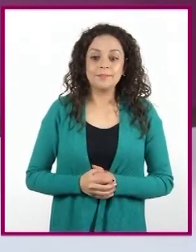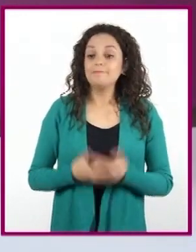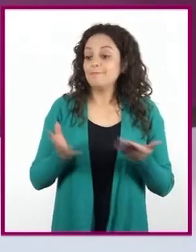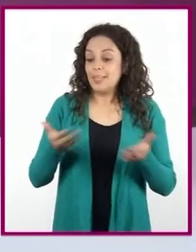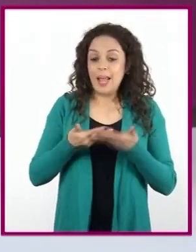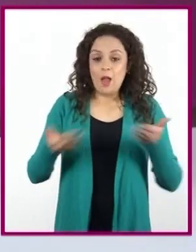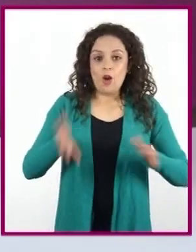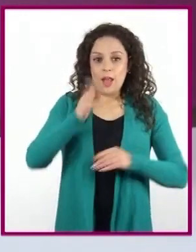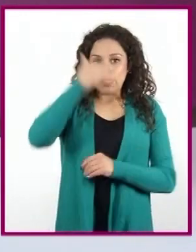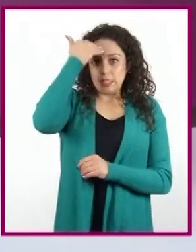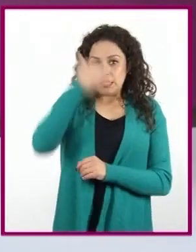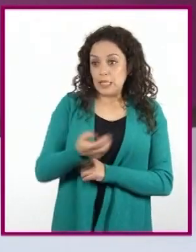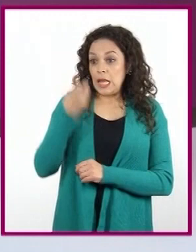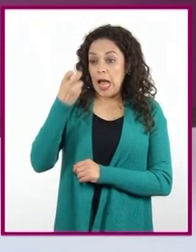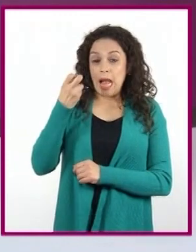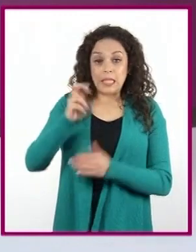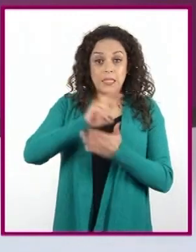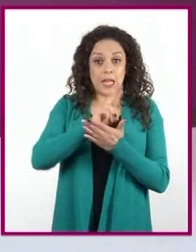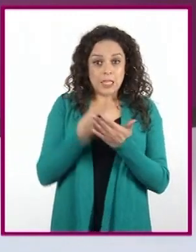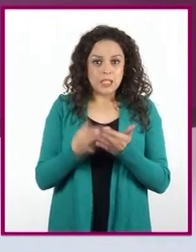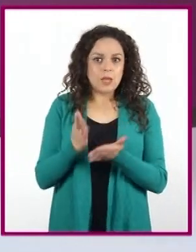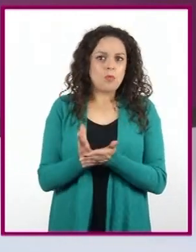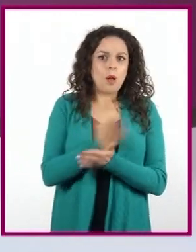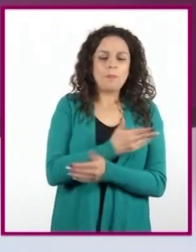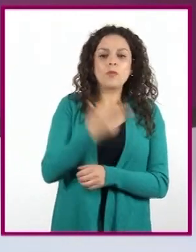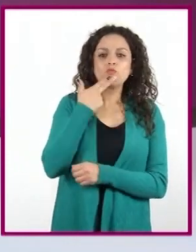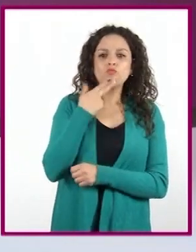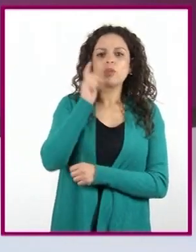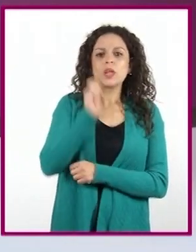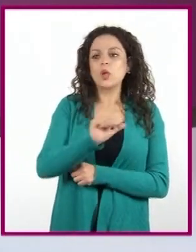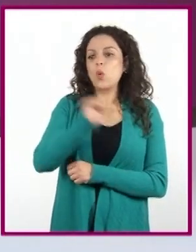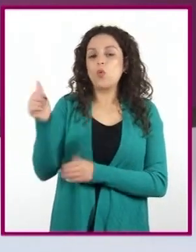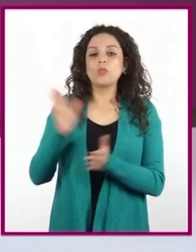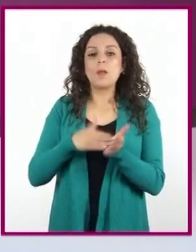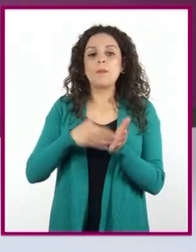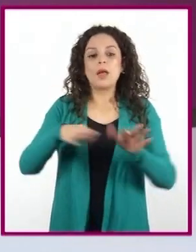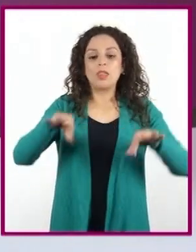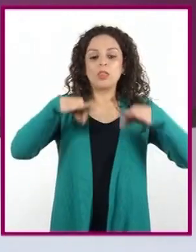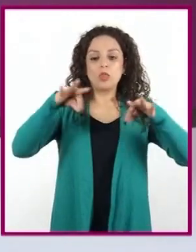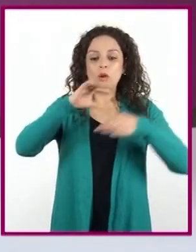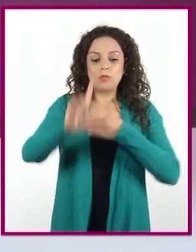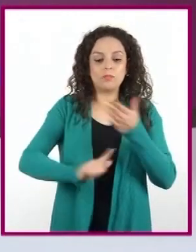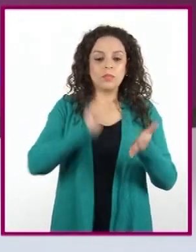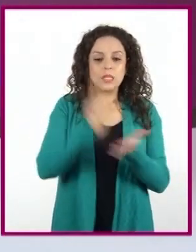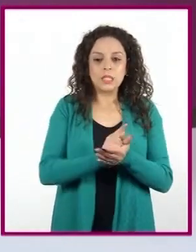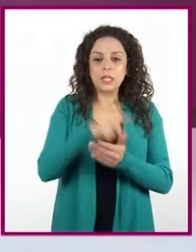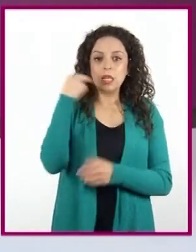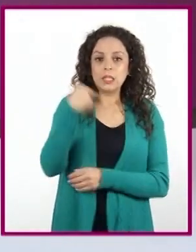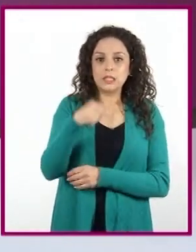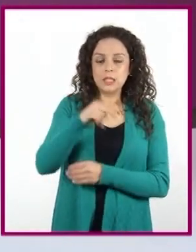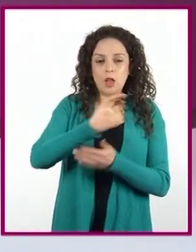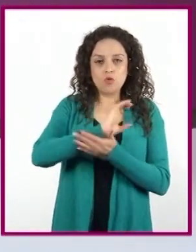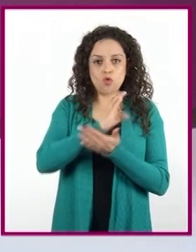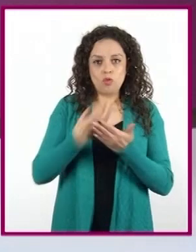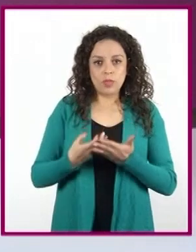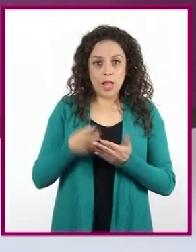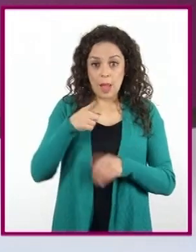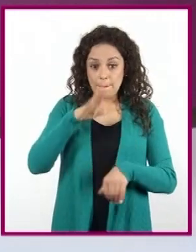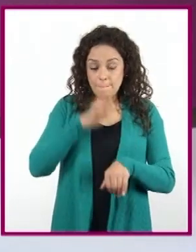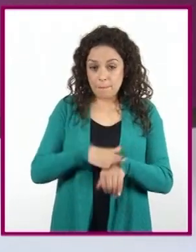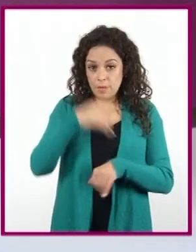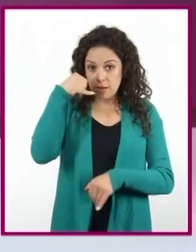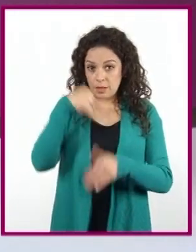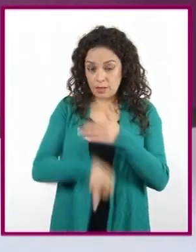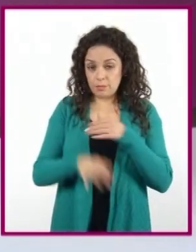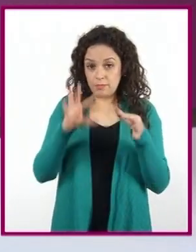que aparte del recibo, también se utiliza otro tipo de documento legal, que es el contrato, donde haremos más énfasis, ya